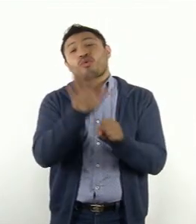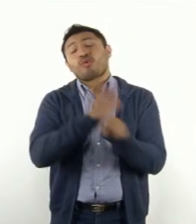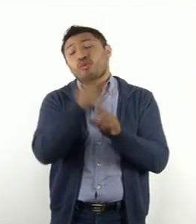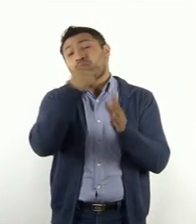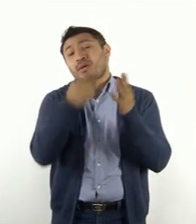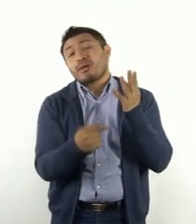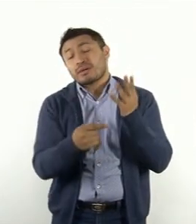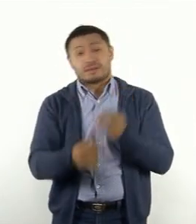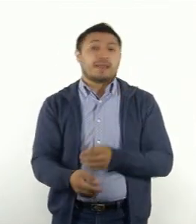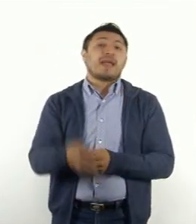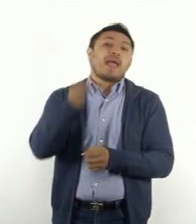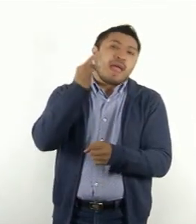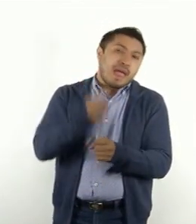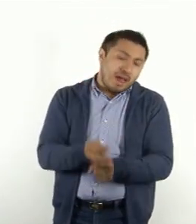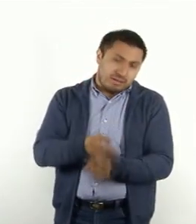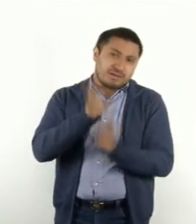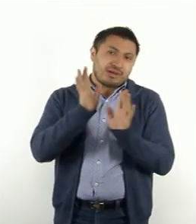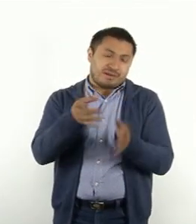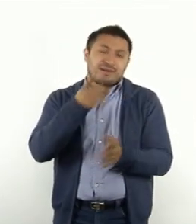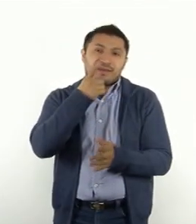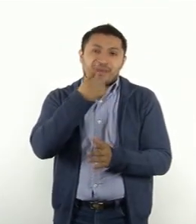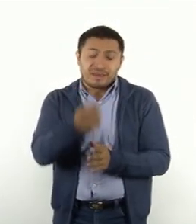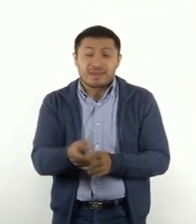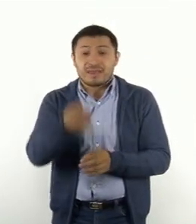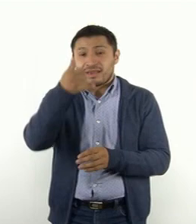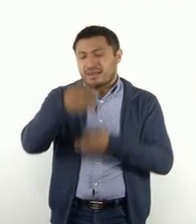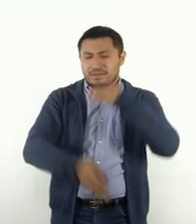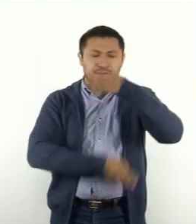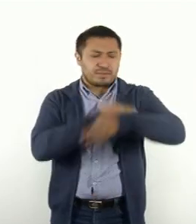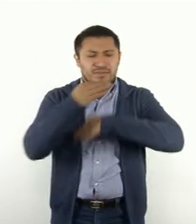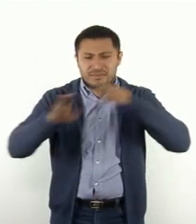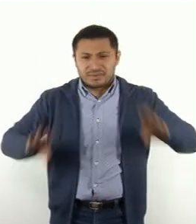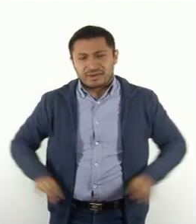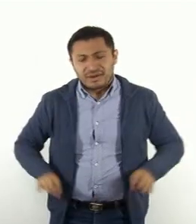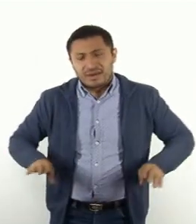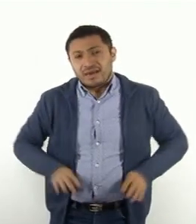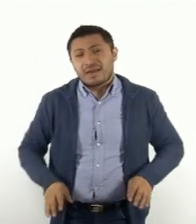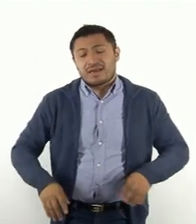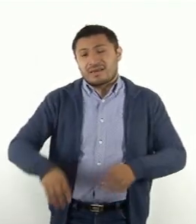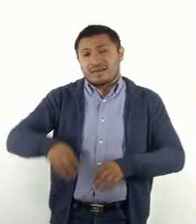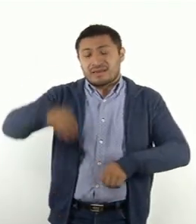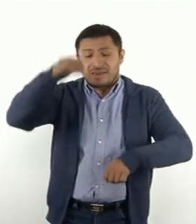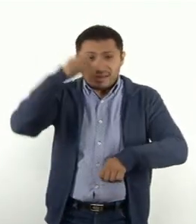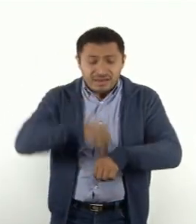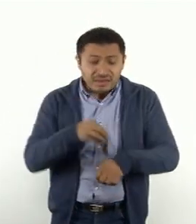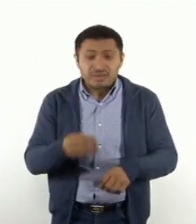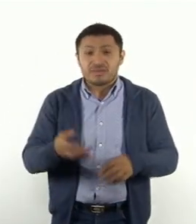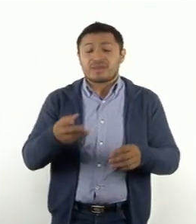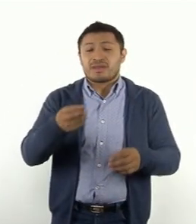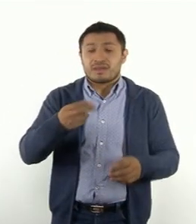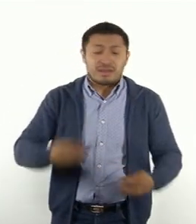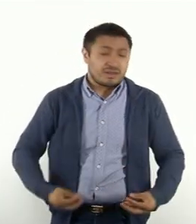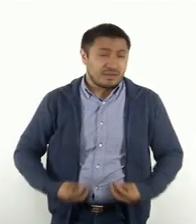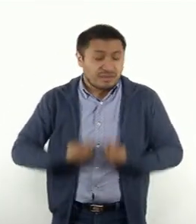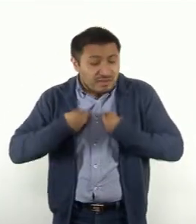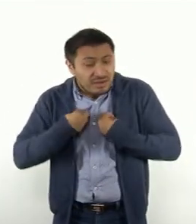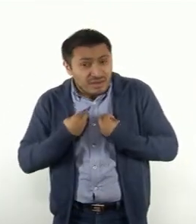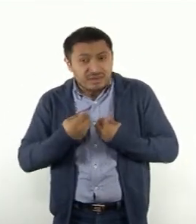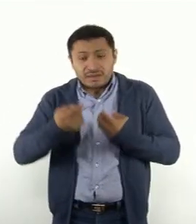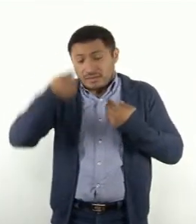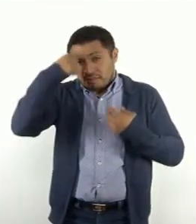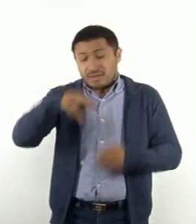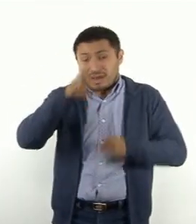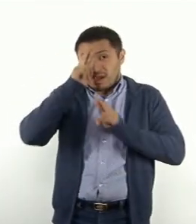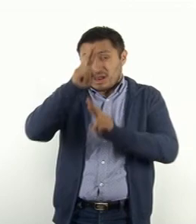hemos mencionado y todas aquellas actitudes y prácticas de vida que nos llevan al respeto de la dignidad humana y que